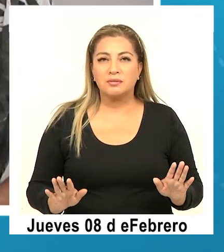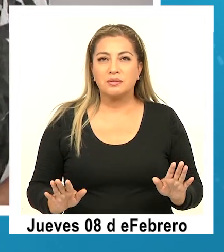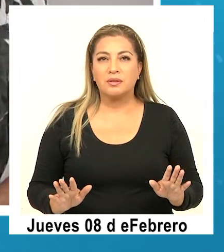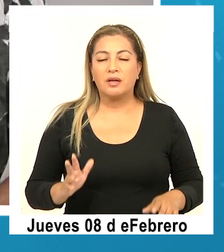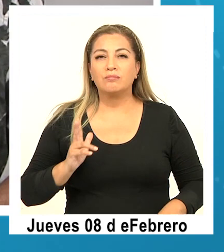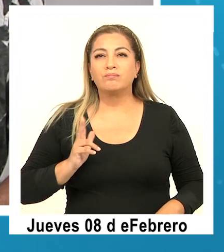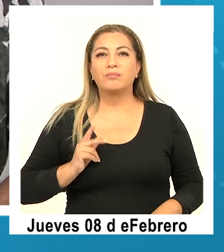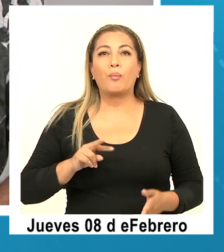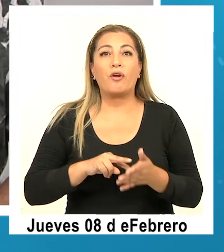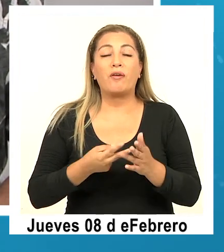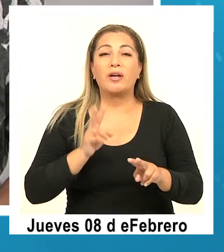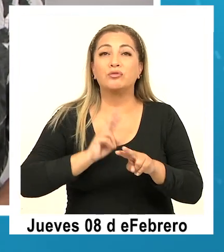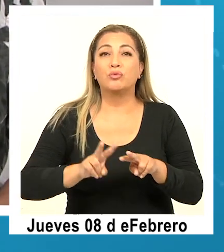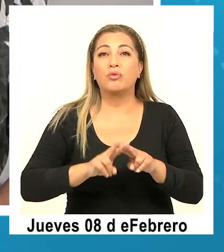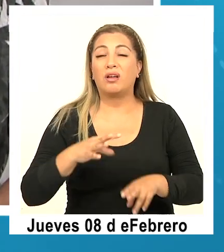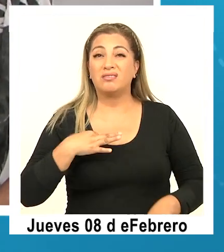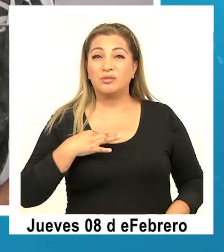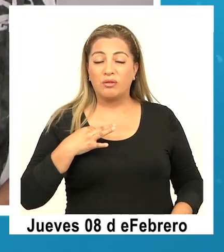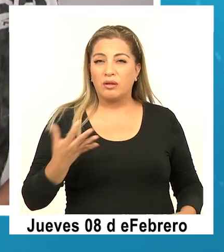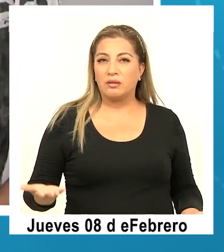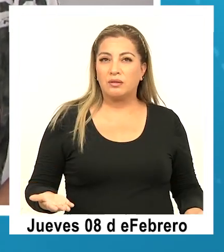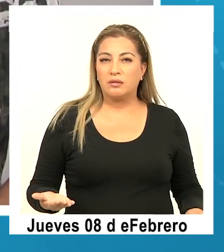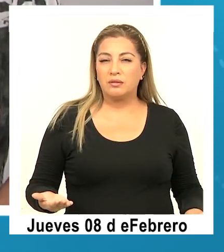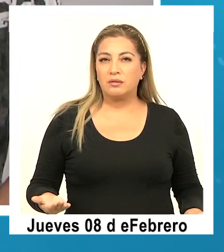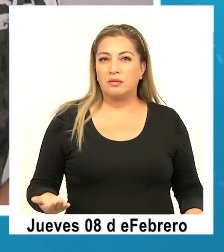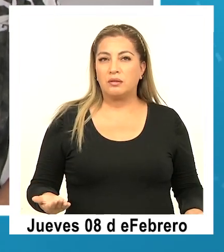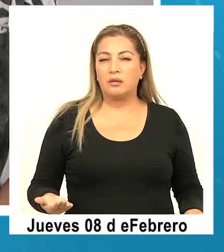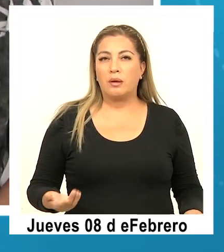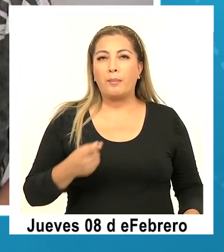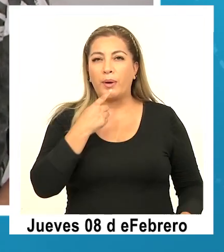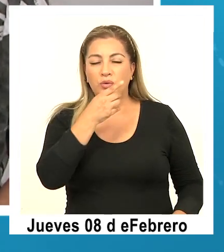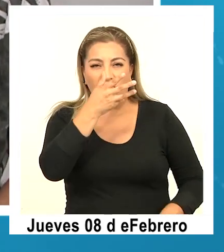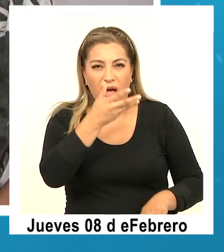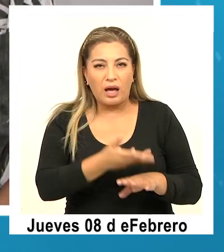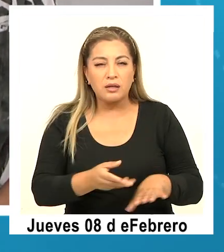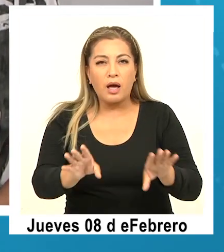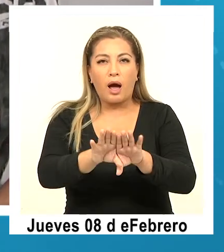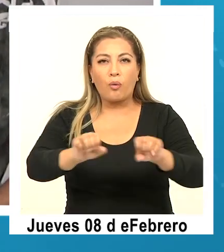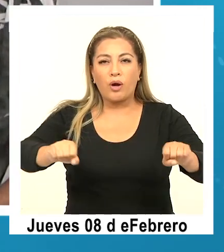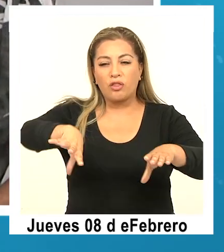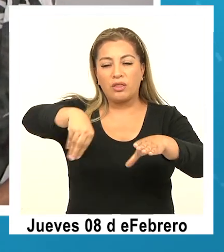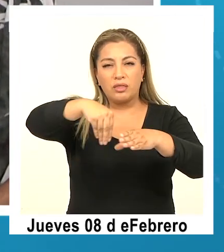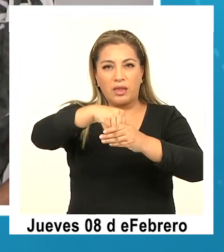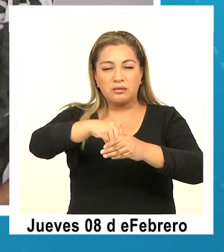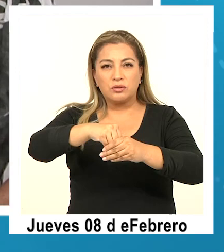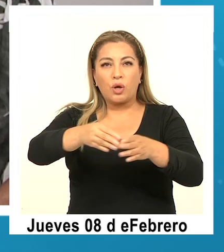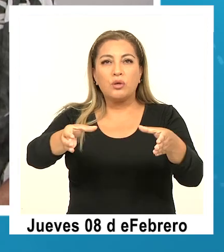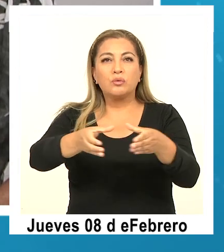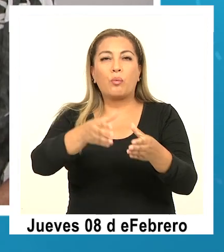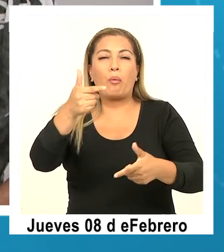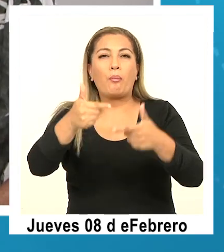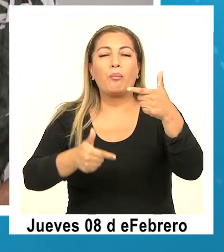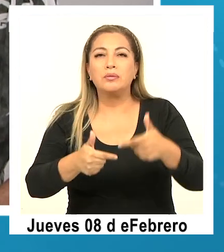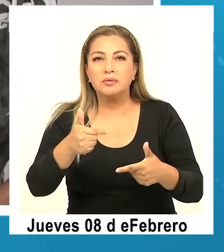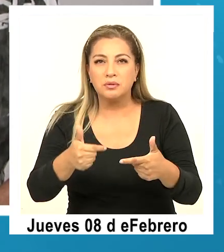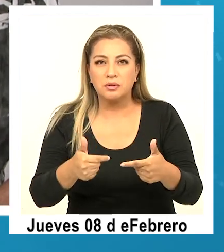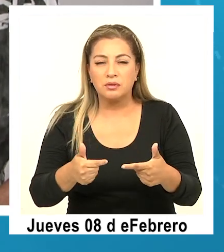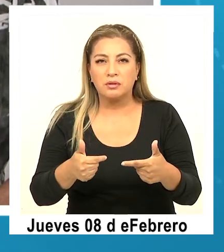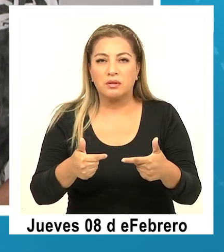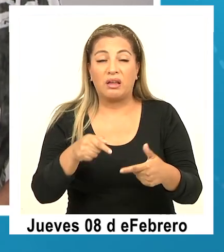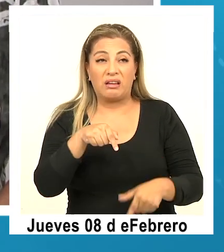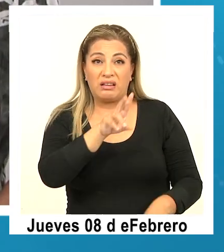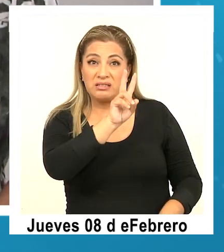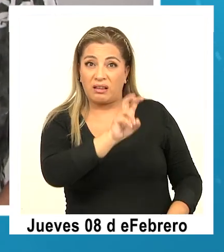no resuelve los problemas de la ciudadanía. ¿De qué manera? No sé si existe consenso al interior, digamos, de la clase política respecto de esto,